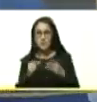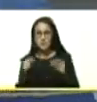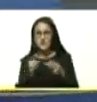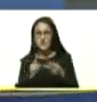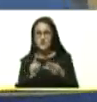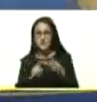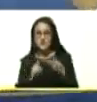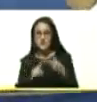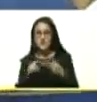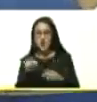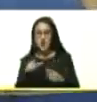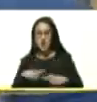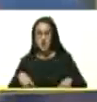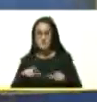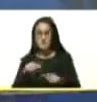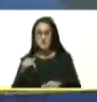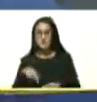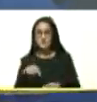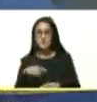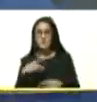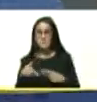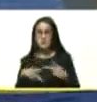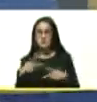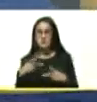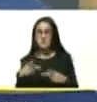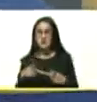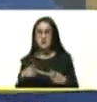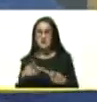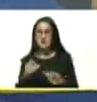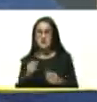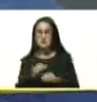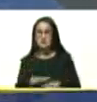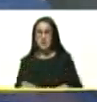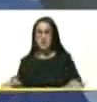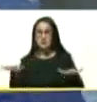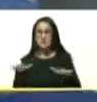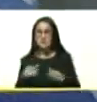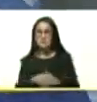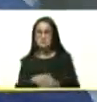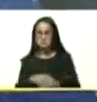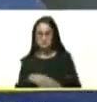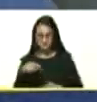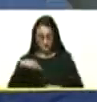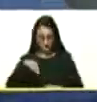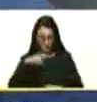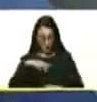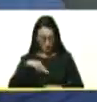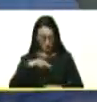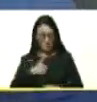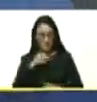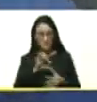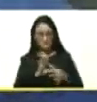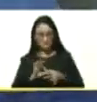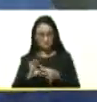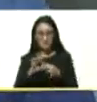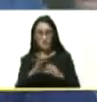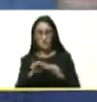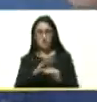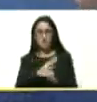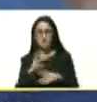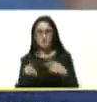que estamos acá en este espacio de procesamiento, producción y abastecimiento. Estamos cada vez más consolidando todas las